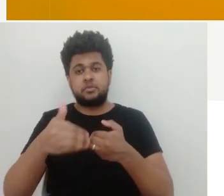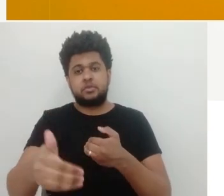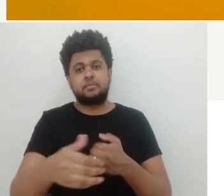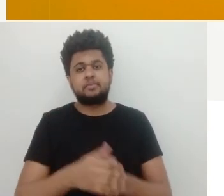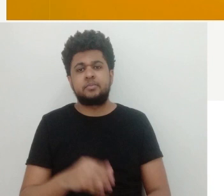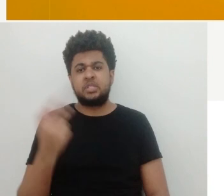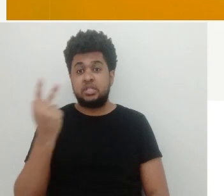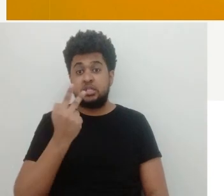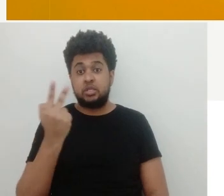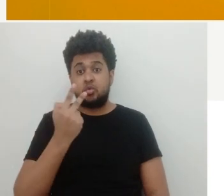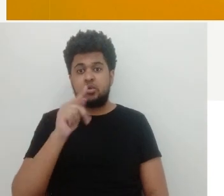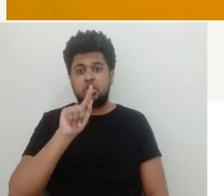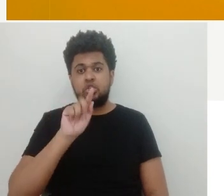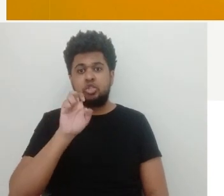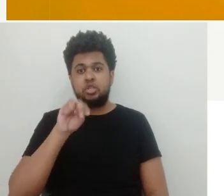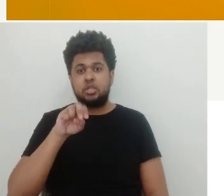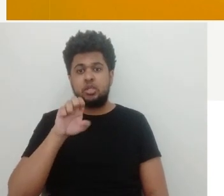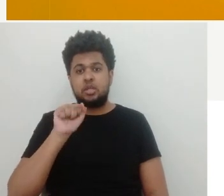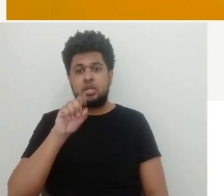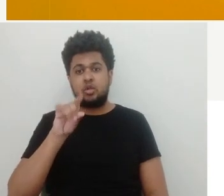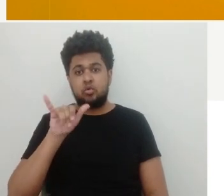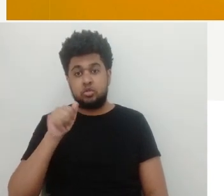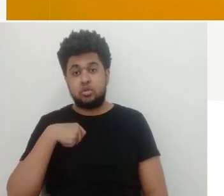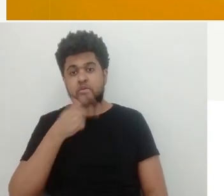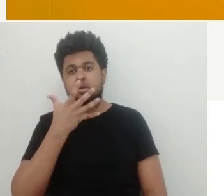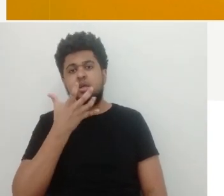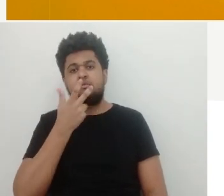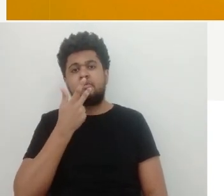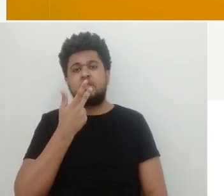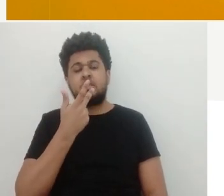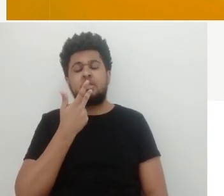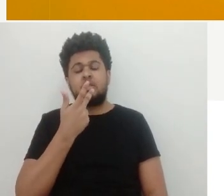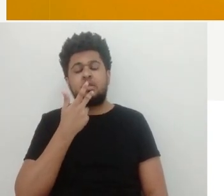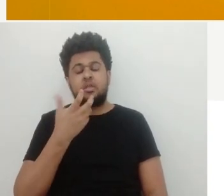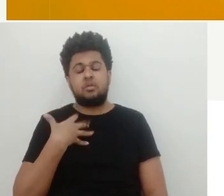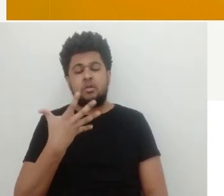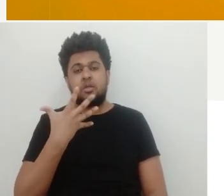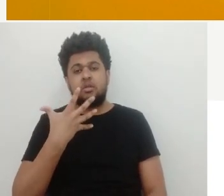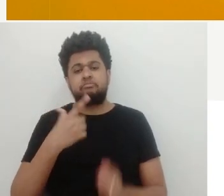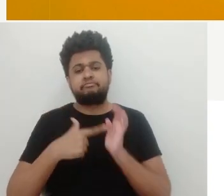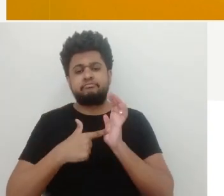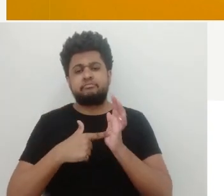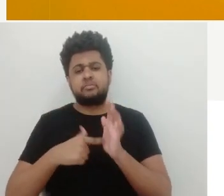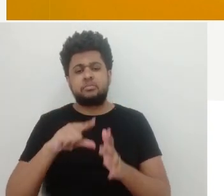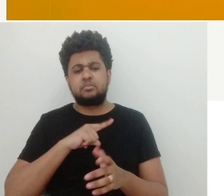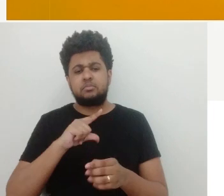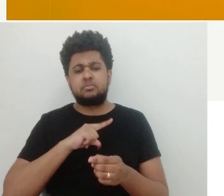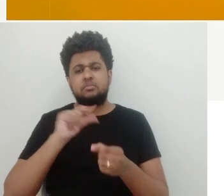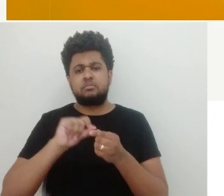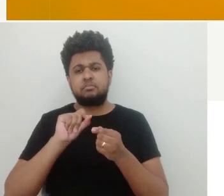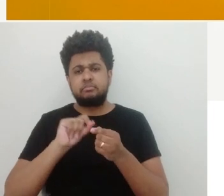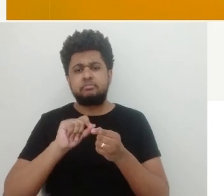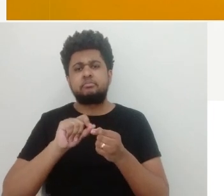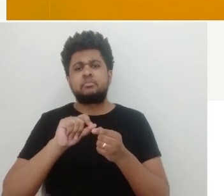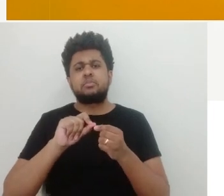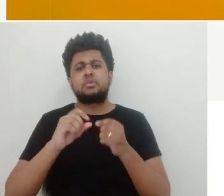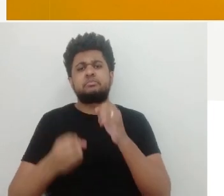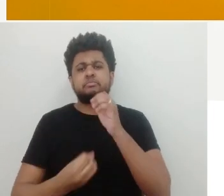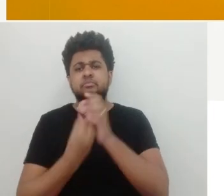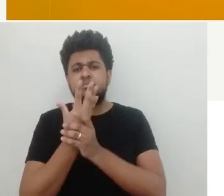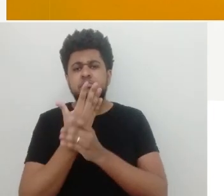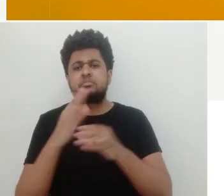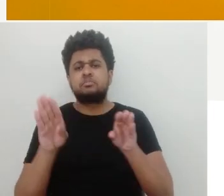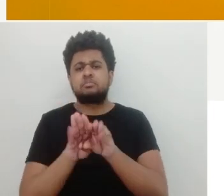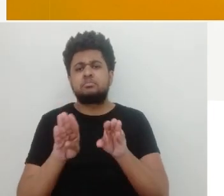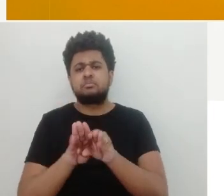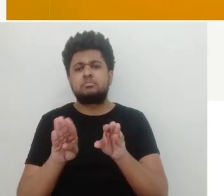mención es la llamada de los estudios étnicos, que surgen también a fines de la década de 60 en algunas universidades norteamericanas, al